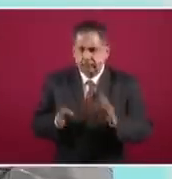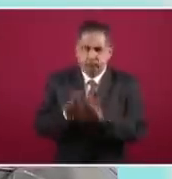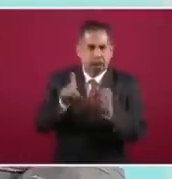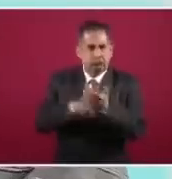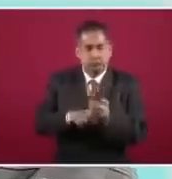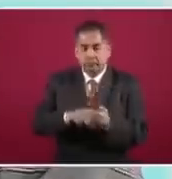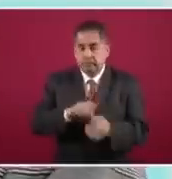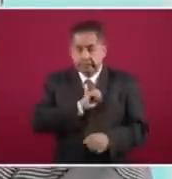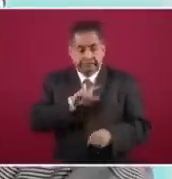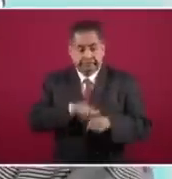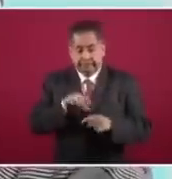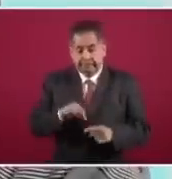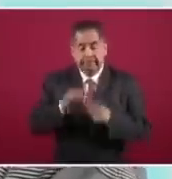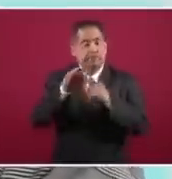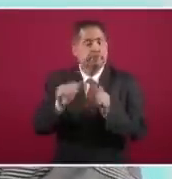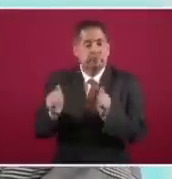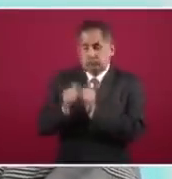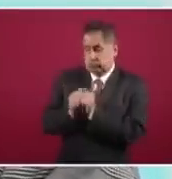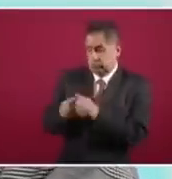manera especial